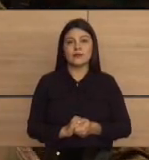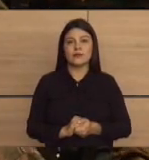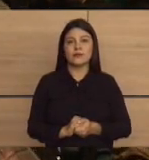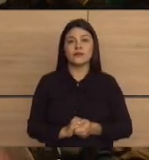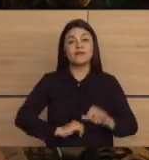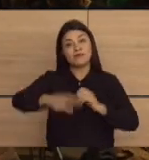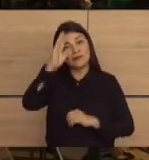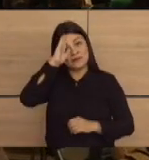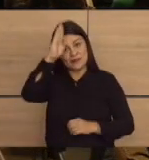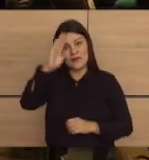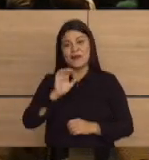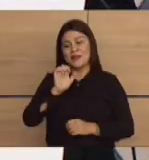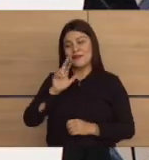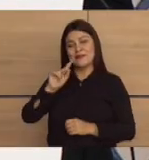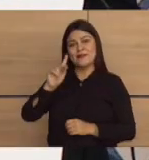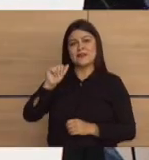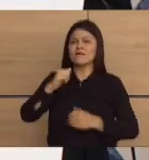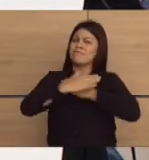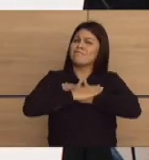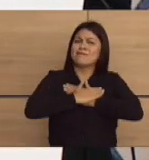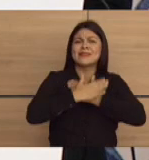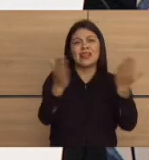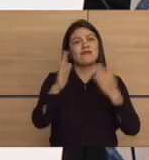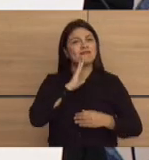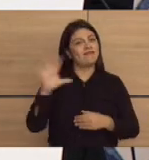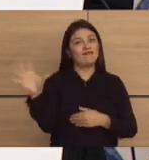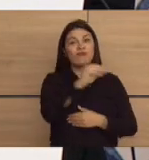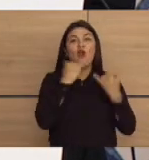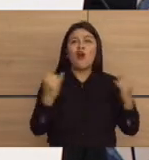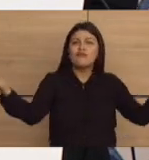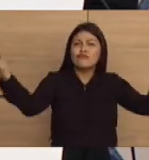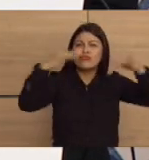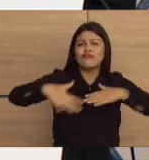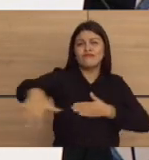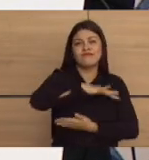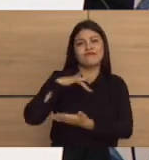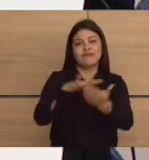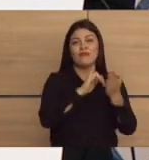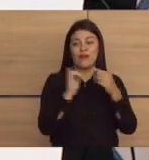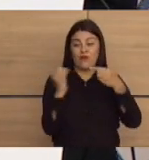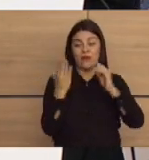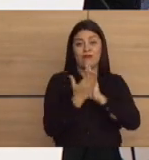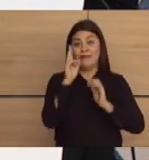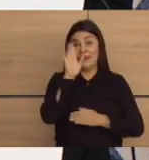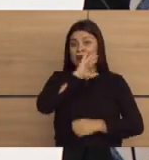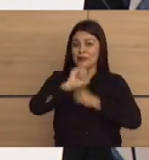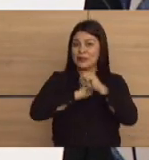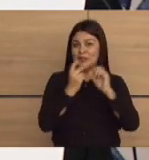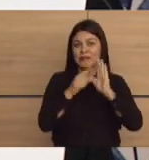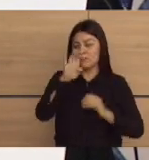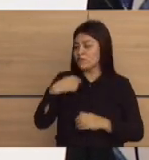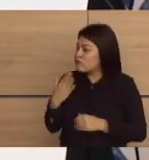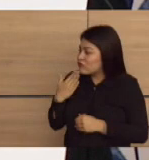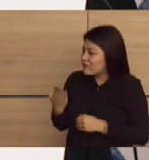Hola Erika, y un saludo muy grande a todos los participantes del Foro Educativo Nacional 2019. Muchas gracias,